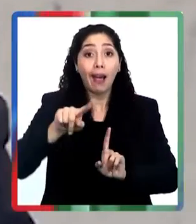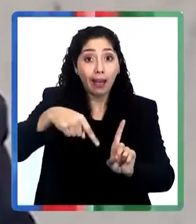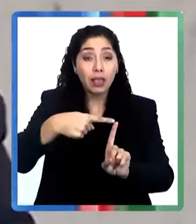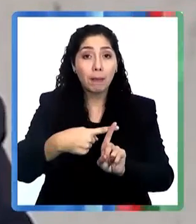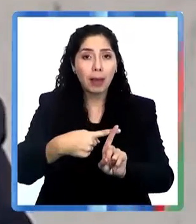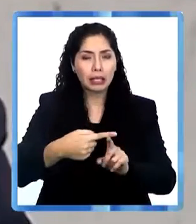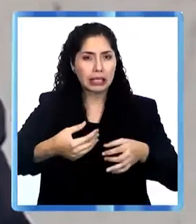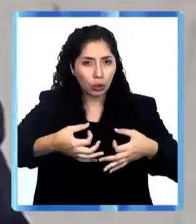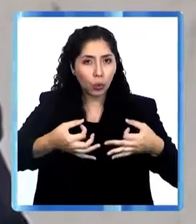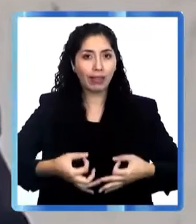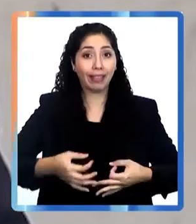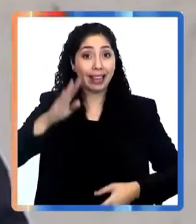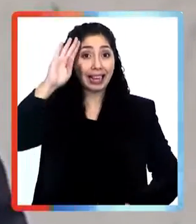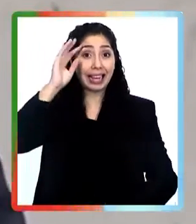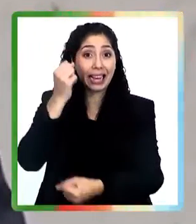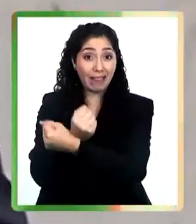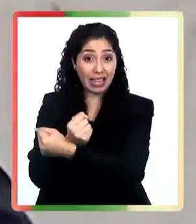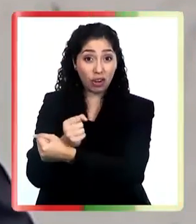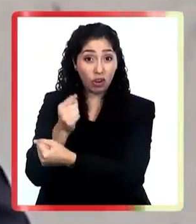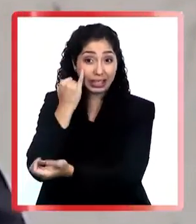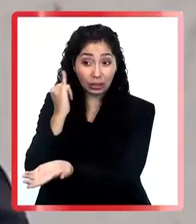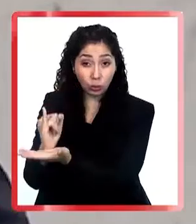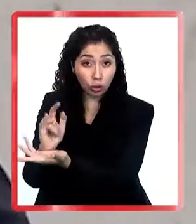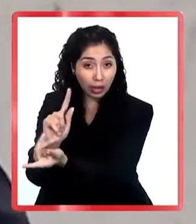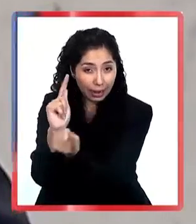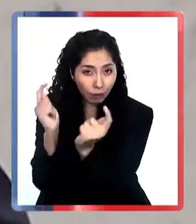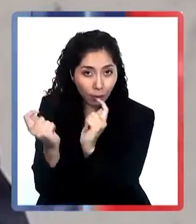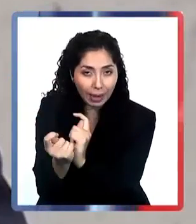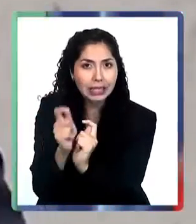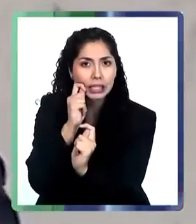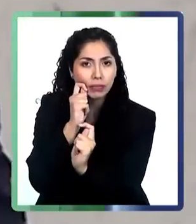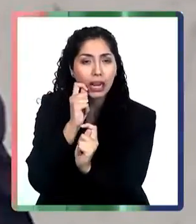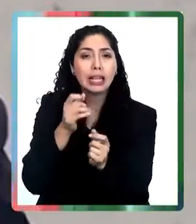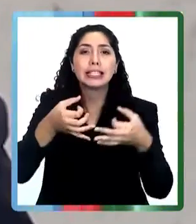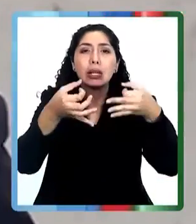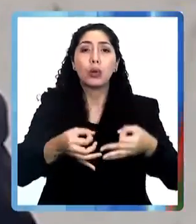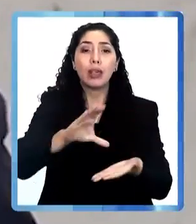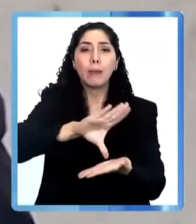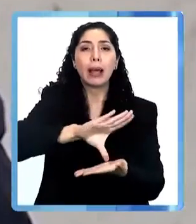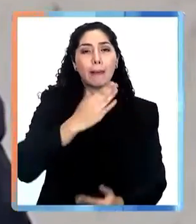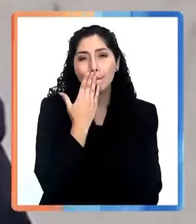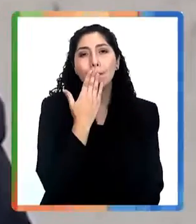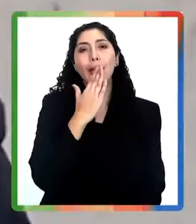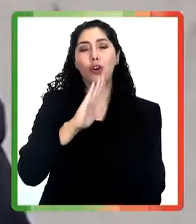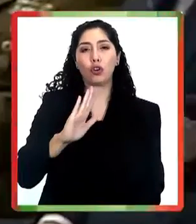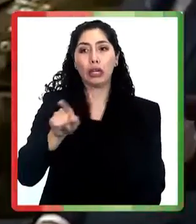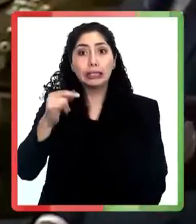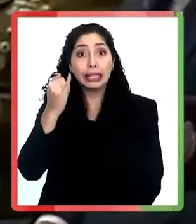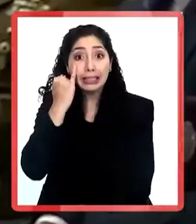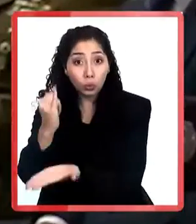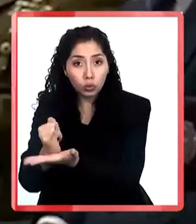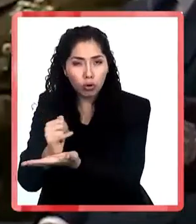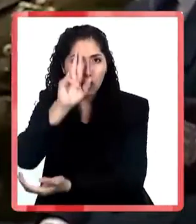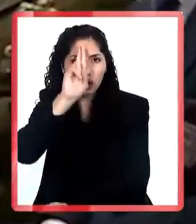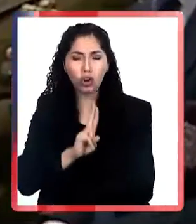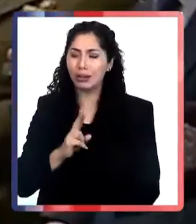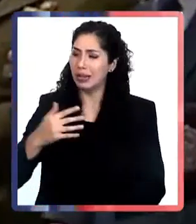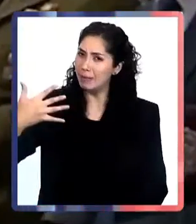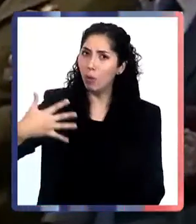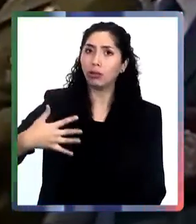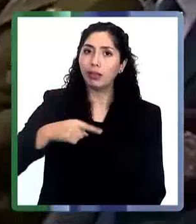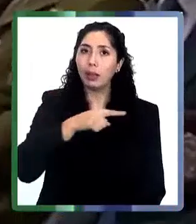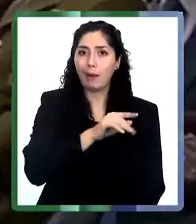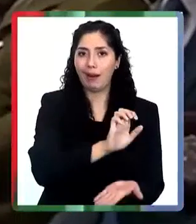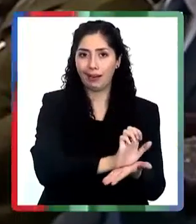de que reformar carabineros es mejorar la seguridad del país y renovar a una institución que cumple un rol fundamental